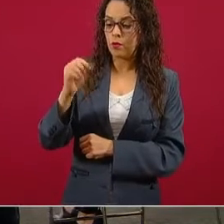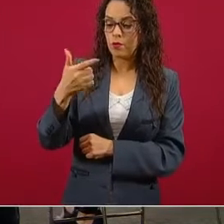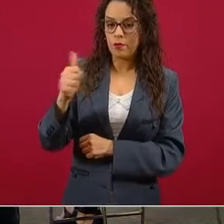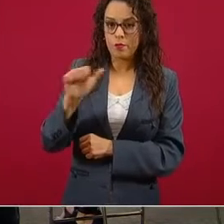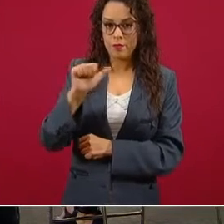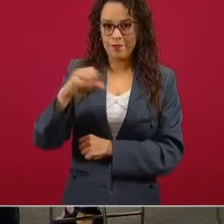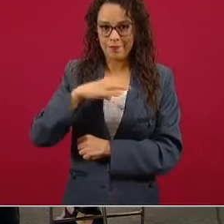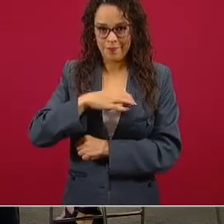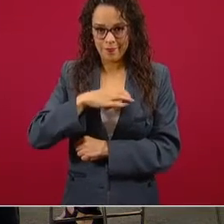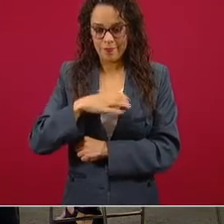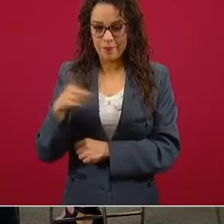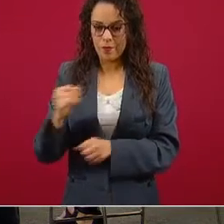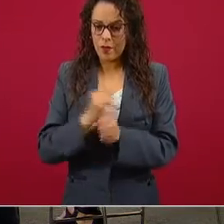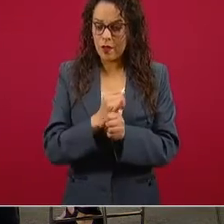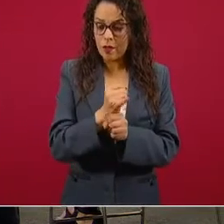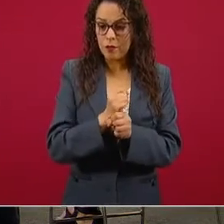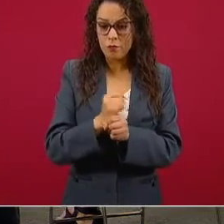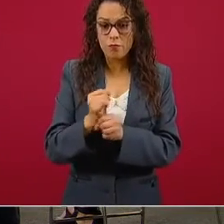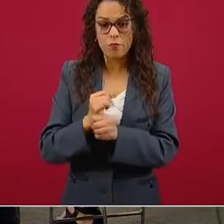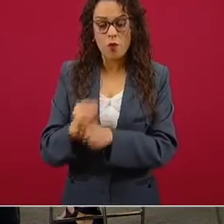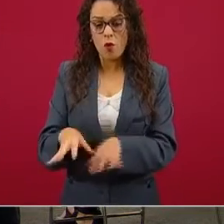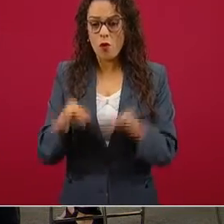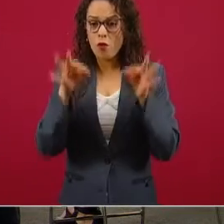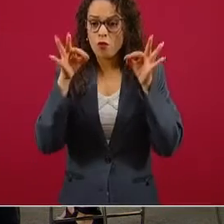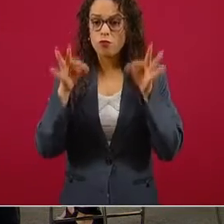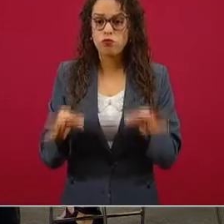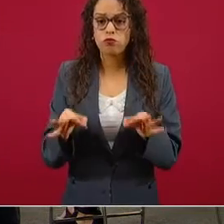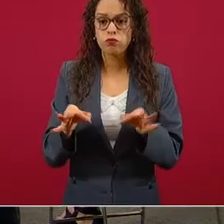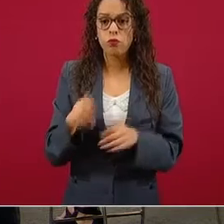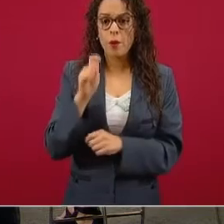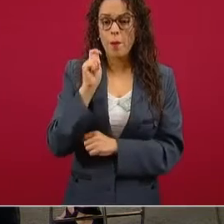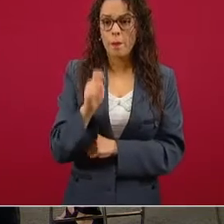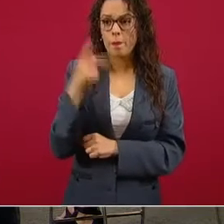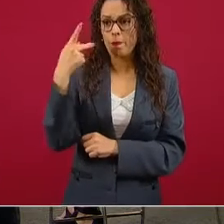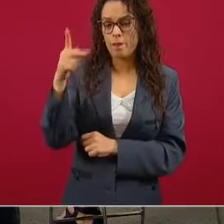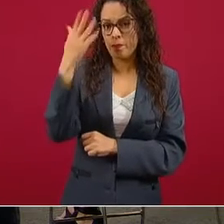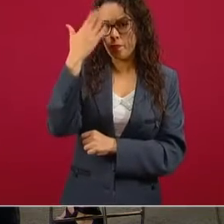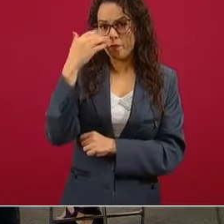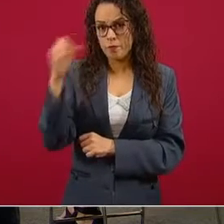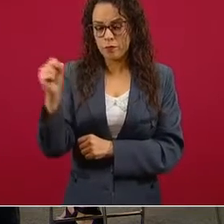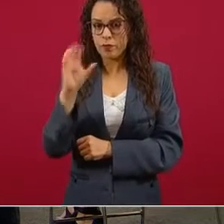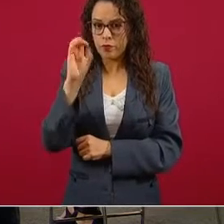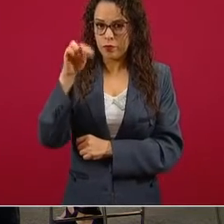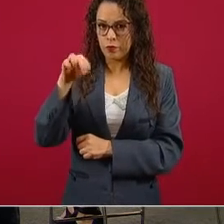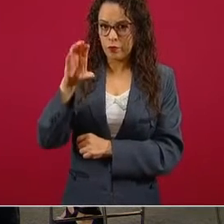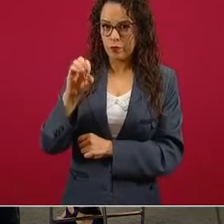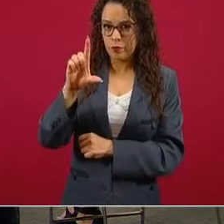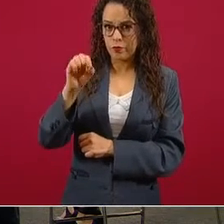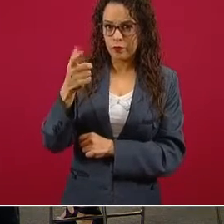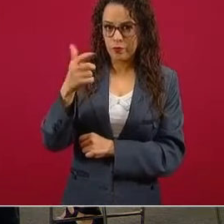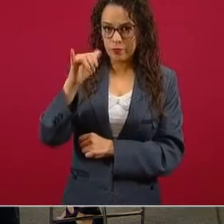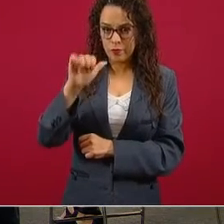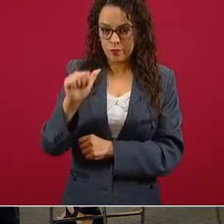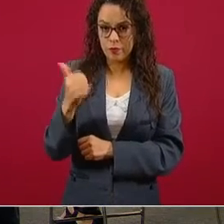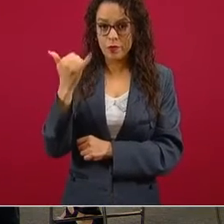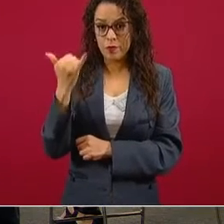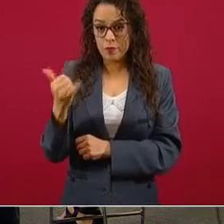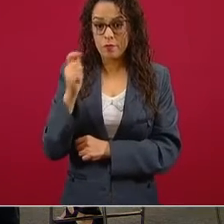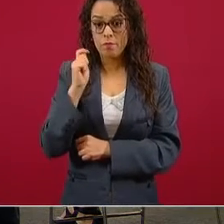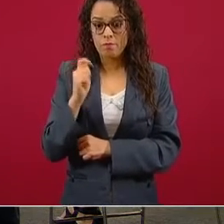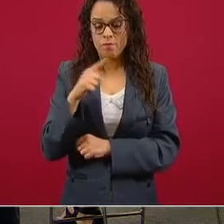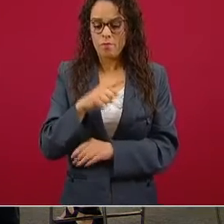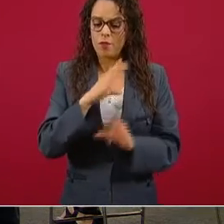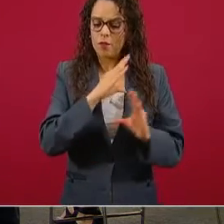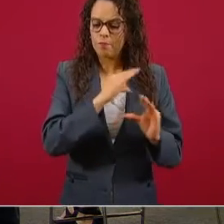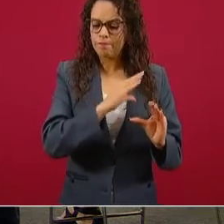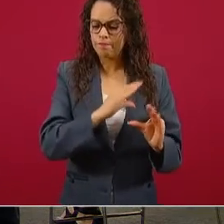como investigadora rigurosa en el estudio de su especialidad, que es la oncología, y como formadora de varias